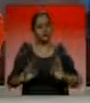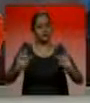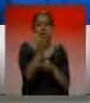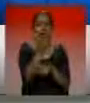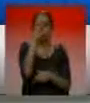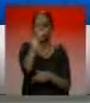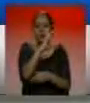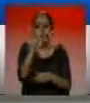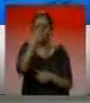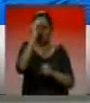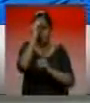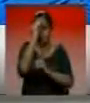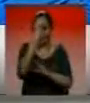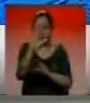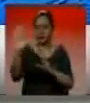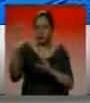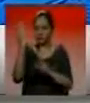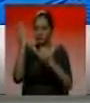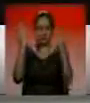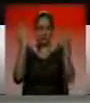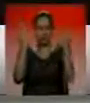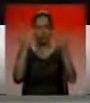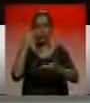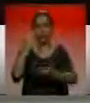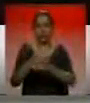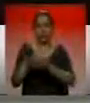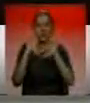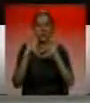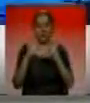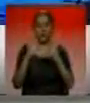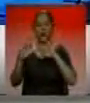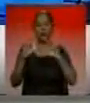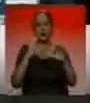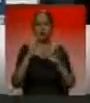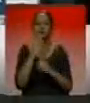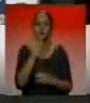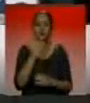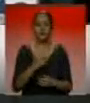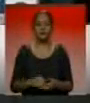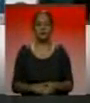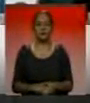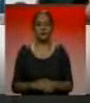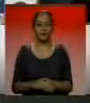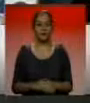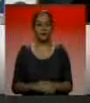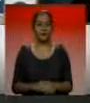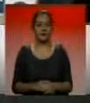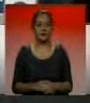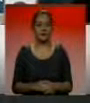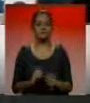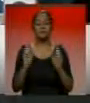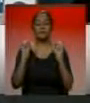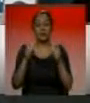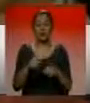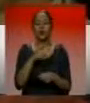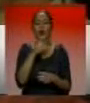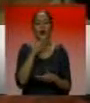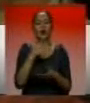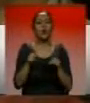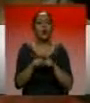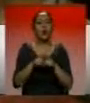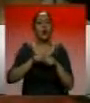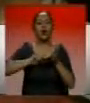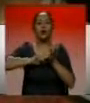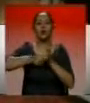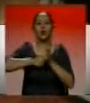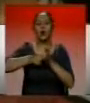El próximo martes se inscribirá ante los entes pertinentes el Observatorio Ciudadano por una comunicación de calidad. Se trata de